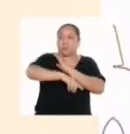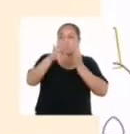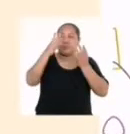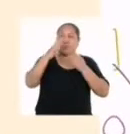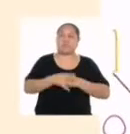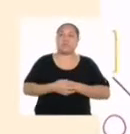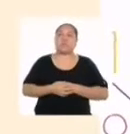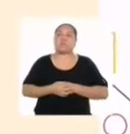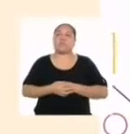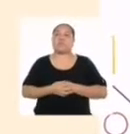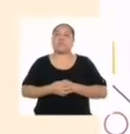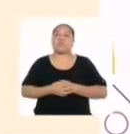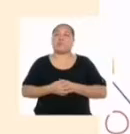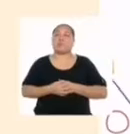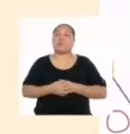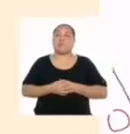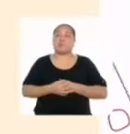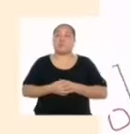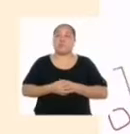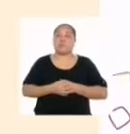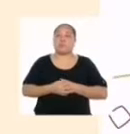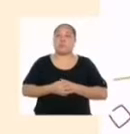similar.